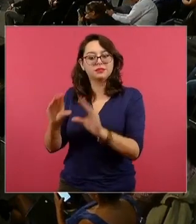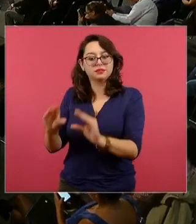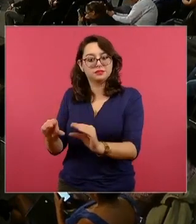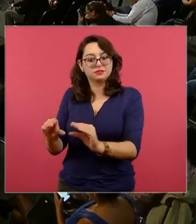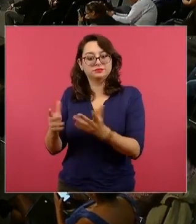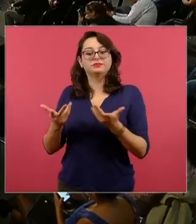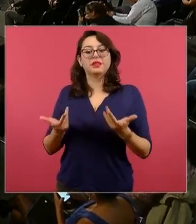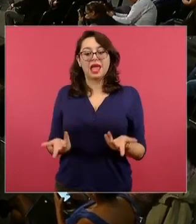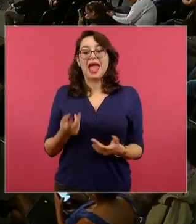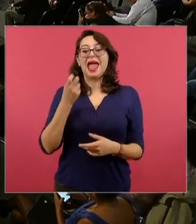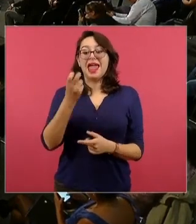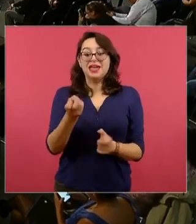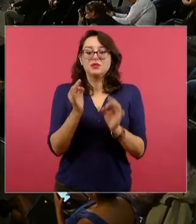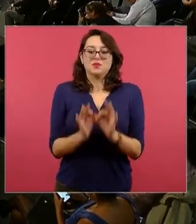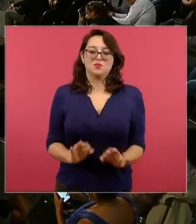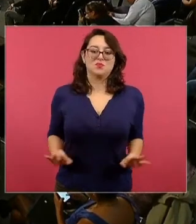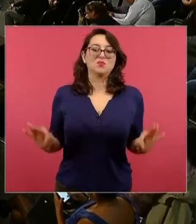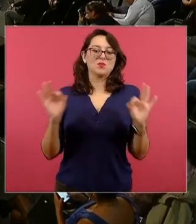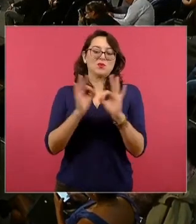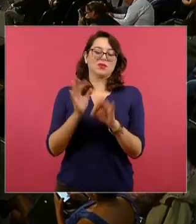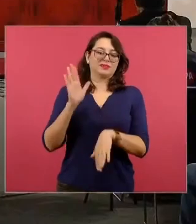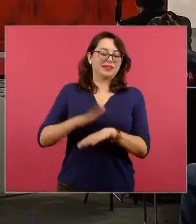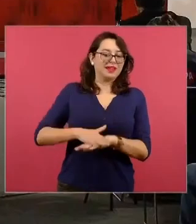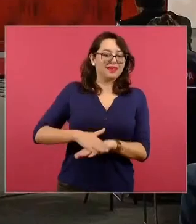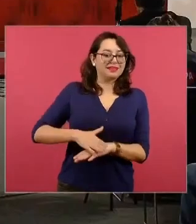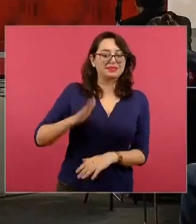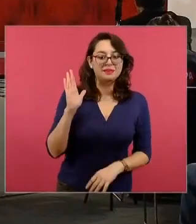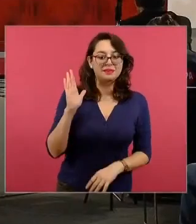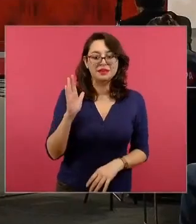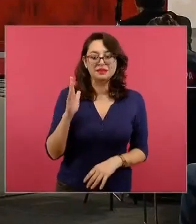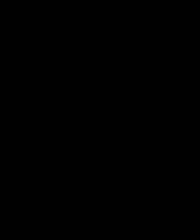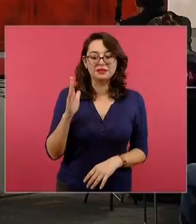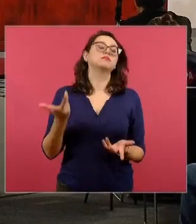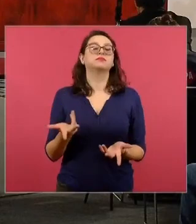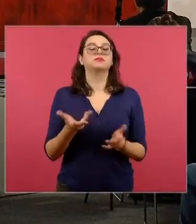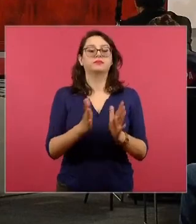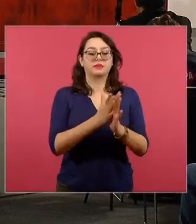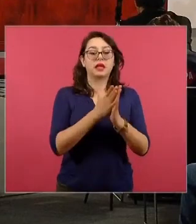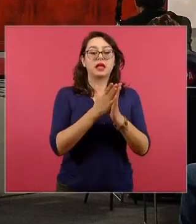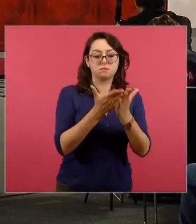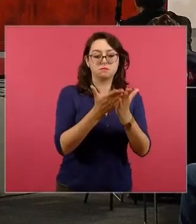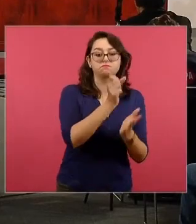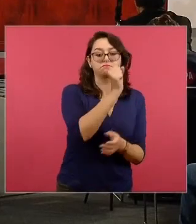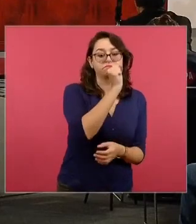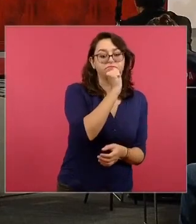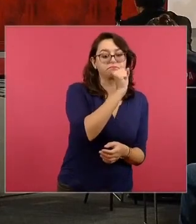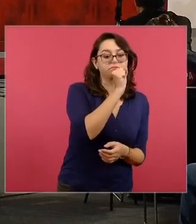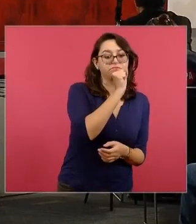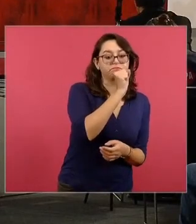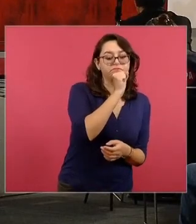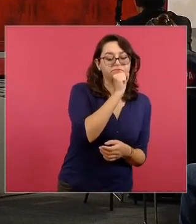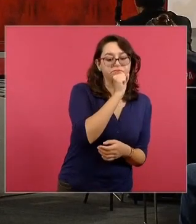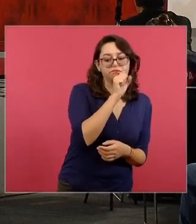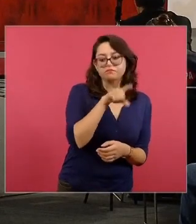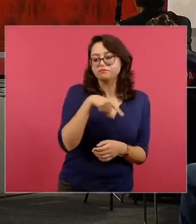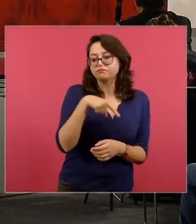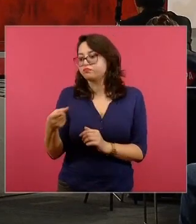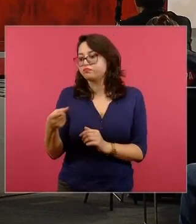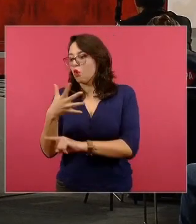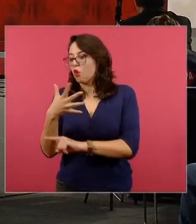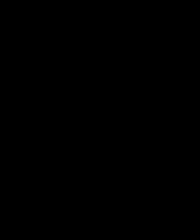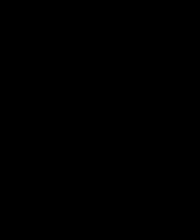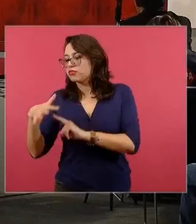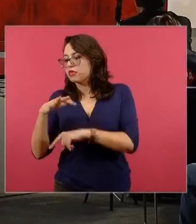una vinculación entre contenidos y los problemas que se